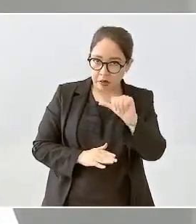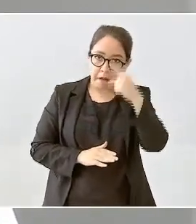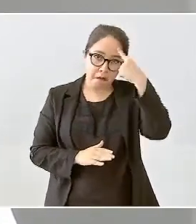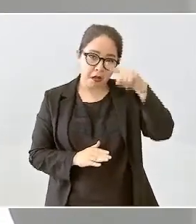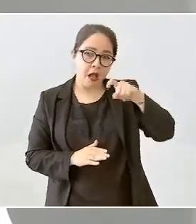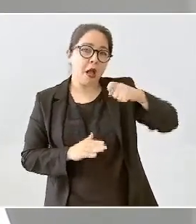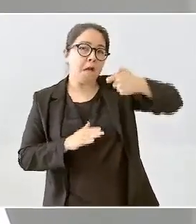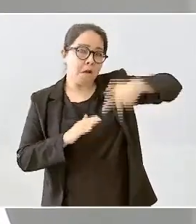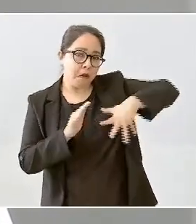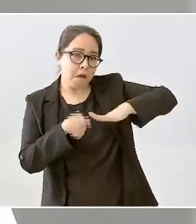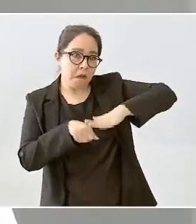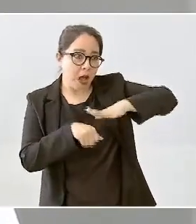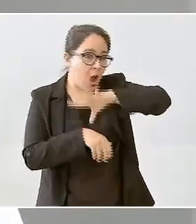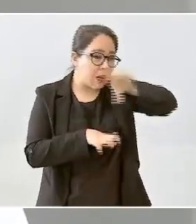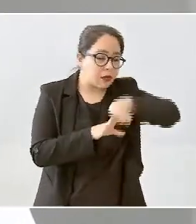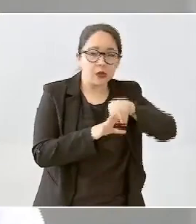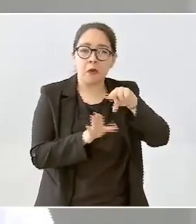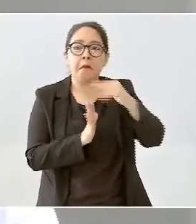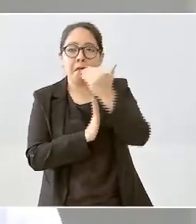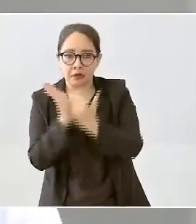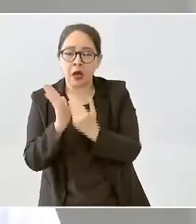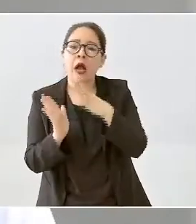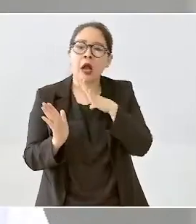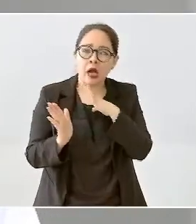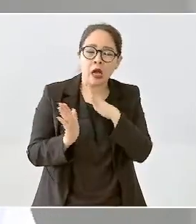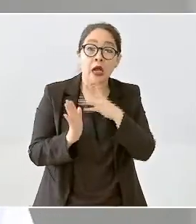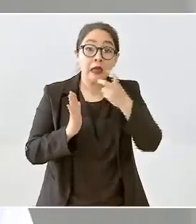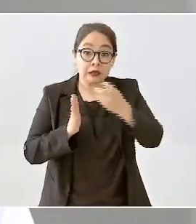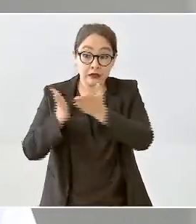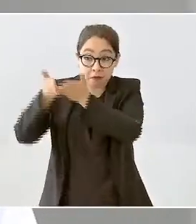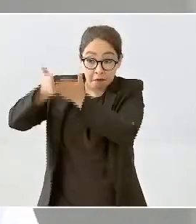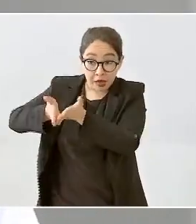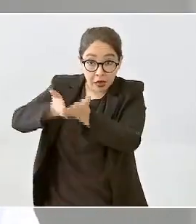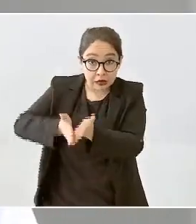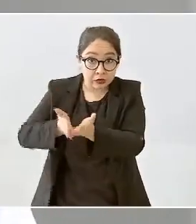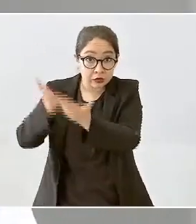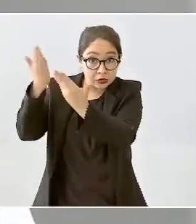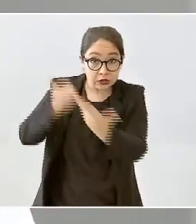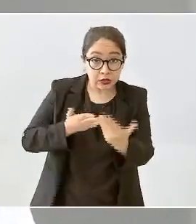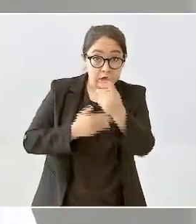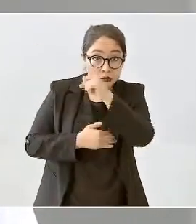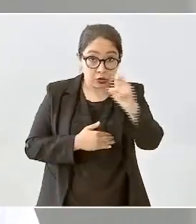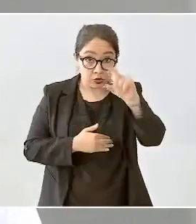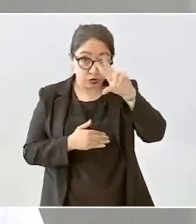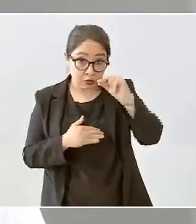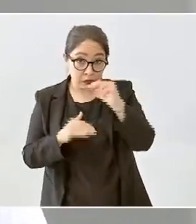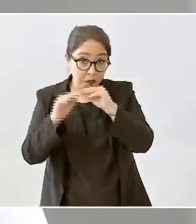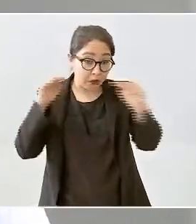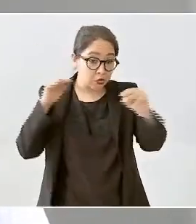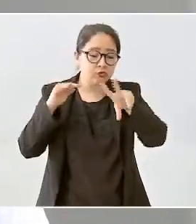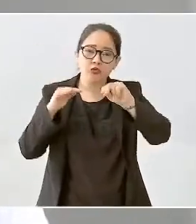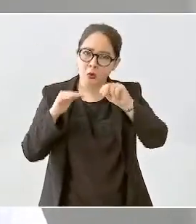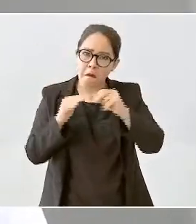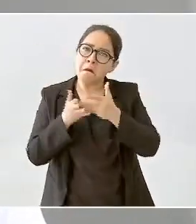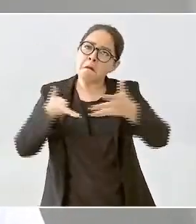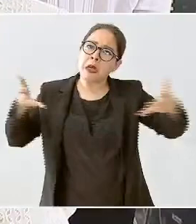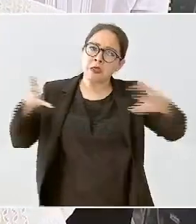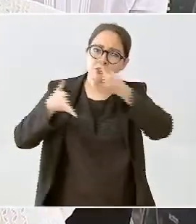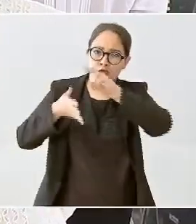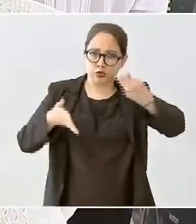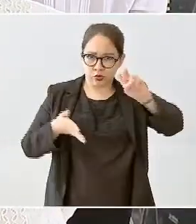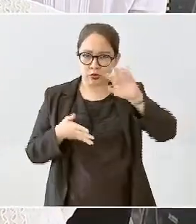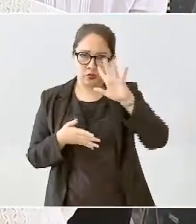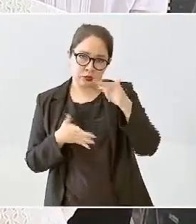barato que hacer un muelle completo y que los barcos que van a atracar aquí en vez de 180 metros podamos atracar barcos hasta de 230 metros de